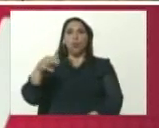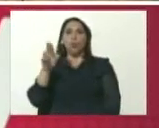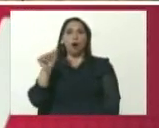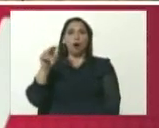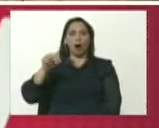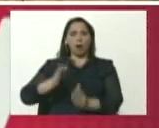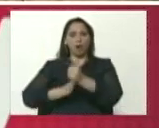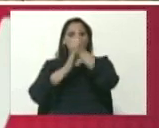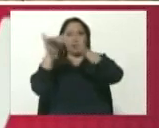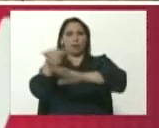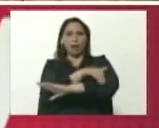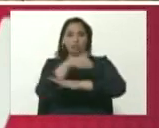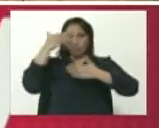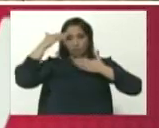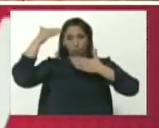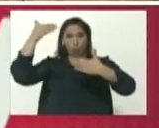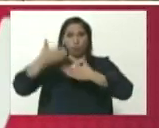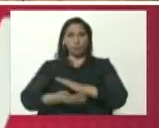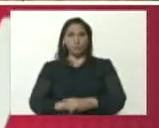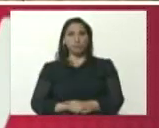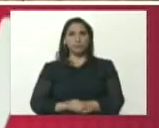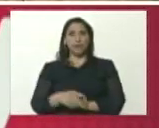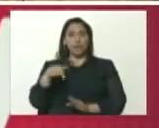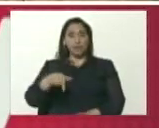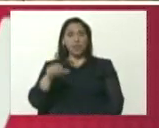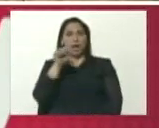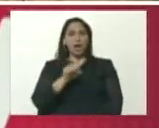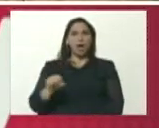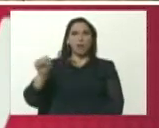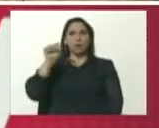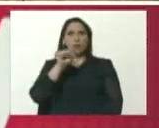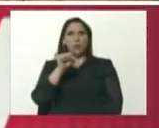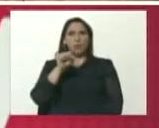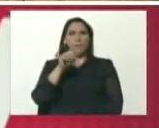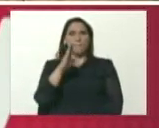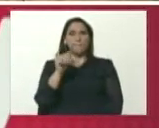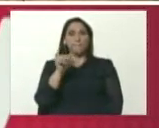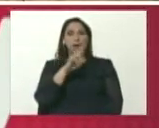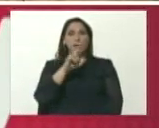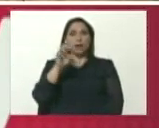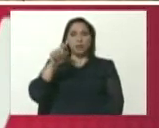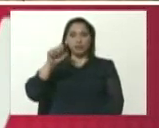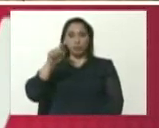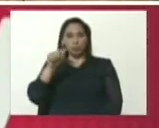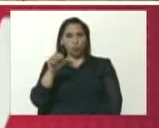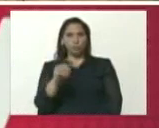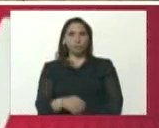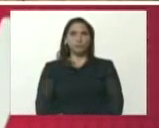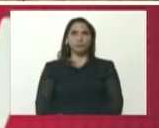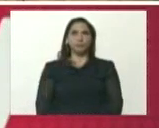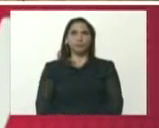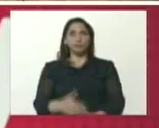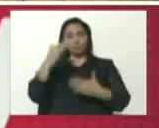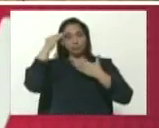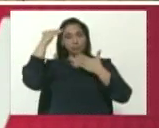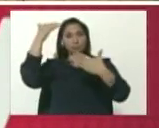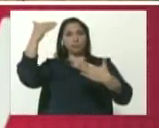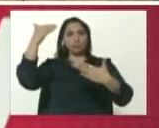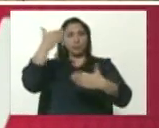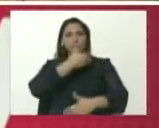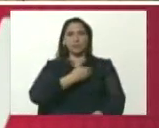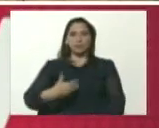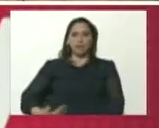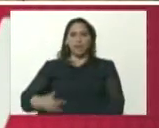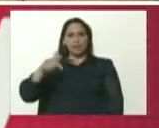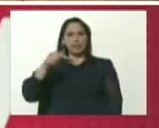calle, saludos. Aquí arroba Barreto Ismir. Saludos, presidente.